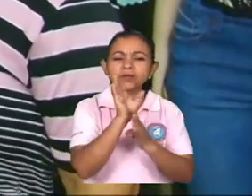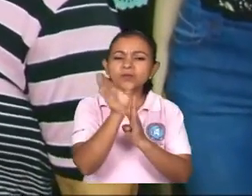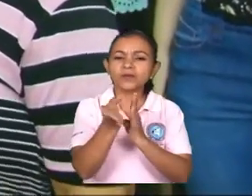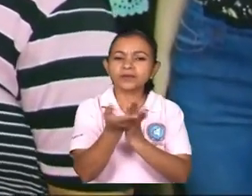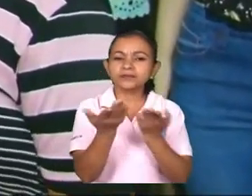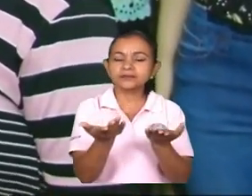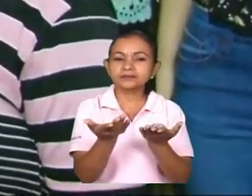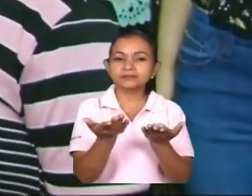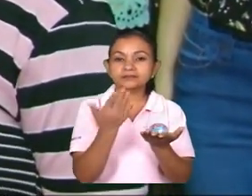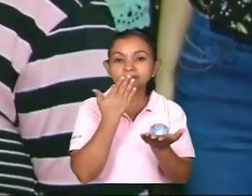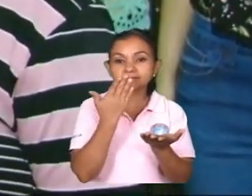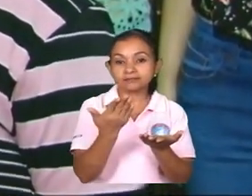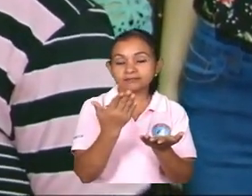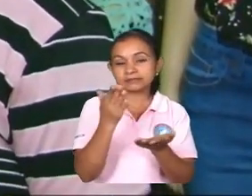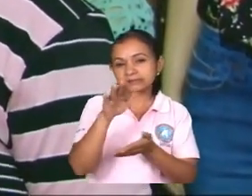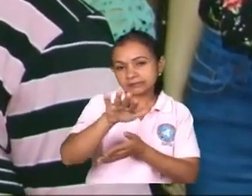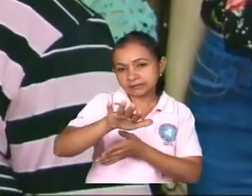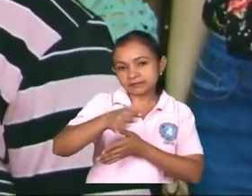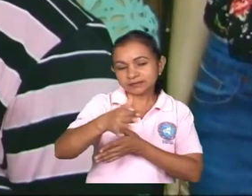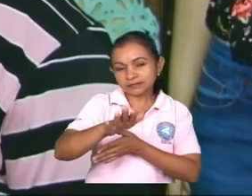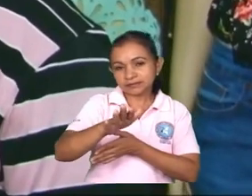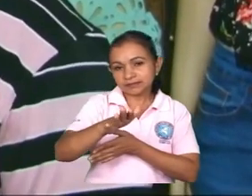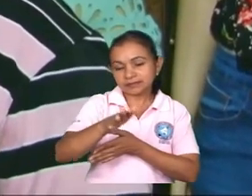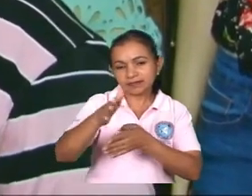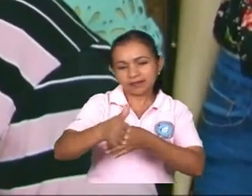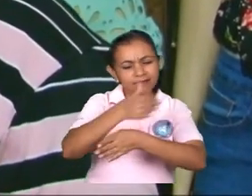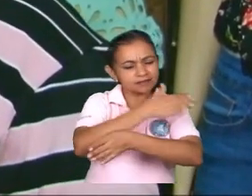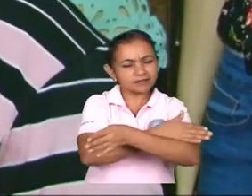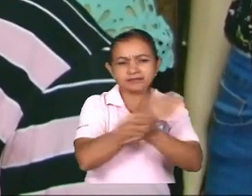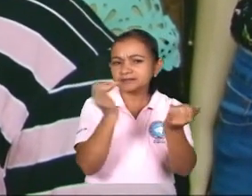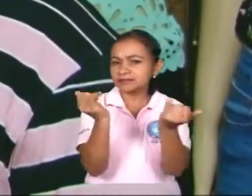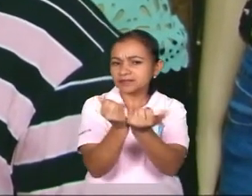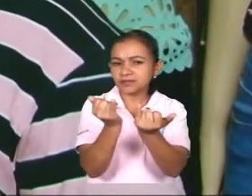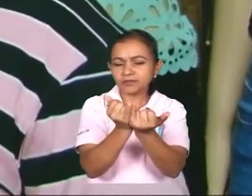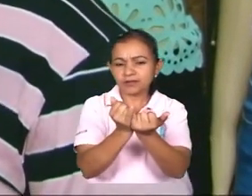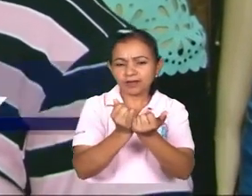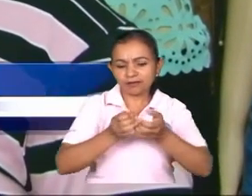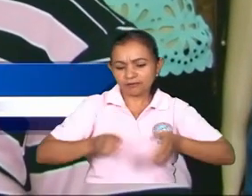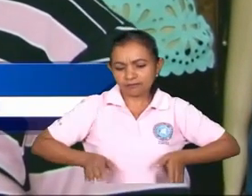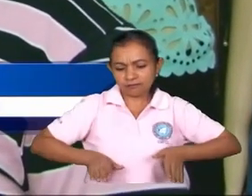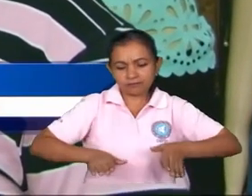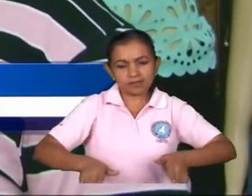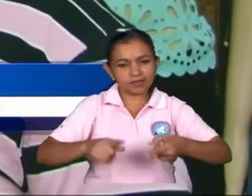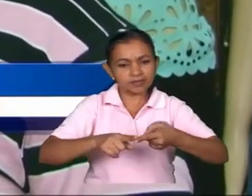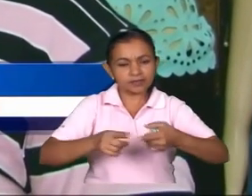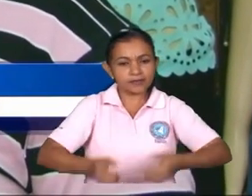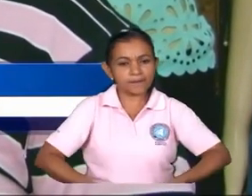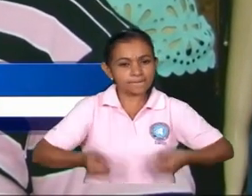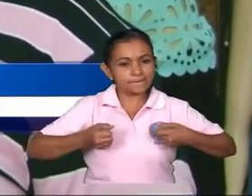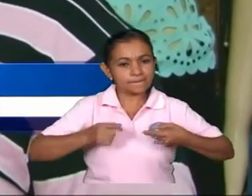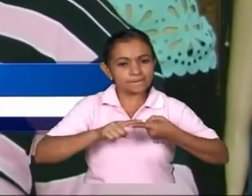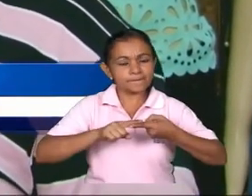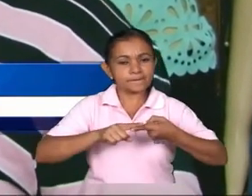Bueno, oscila siempre el precio anterior. La falda, los pantalones,